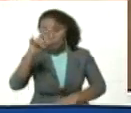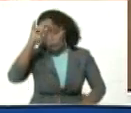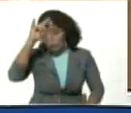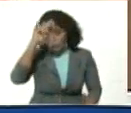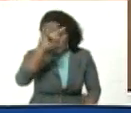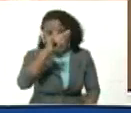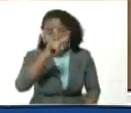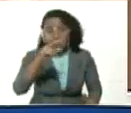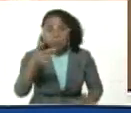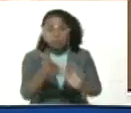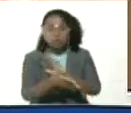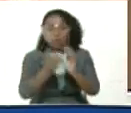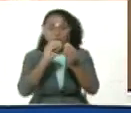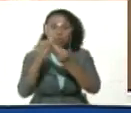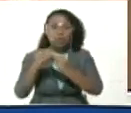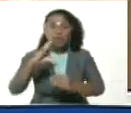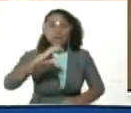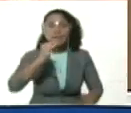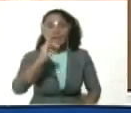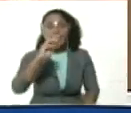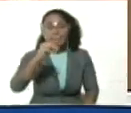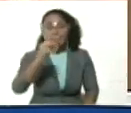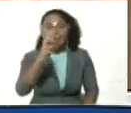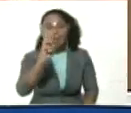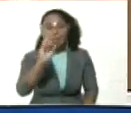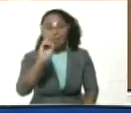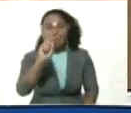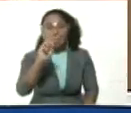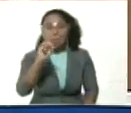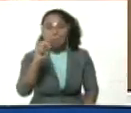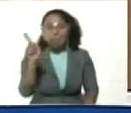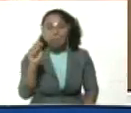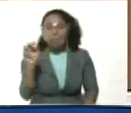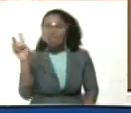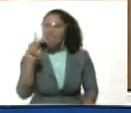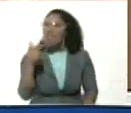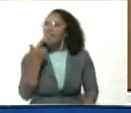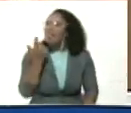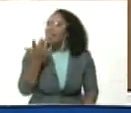Hato Cimarrón. Venezuela, ¿quién lo diría?